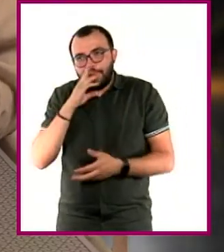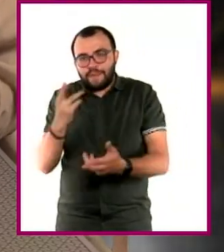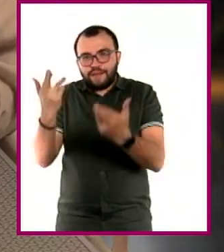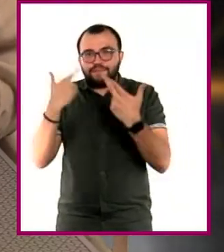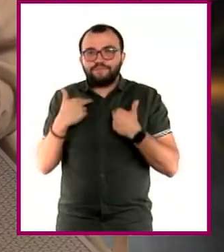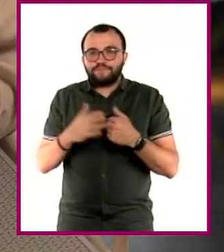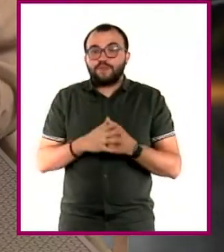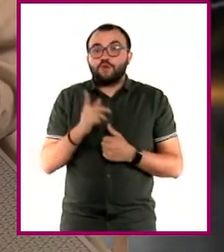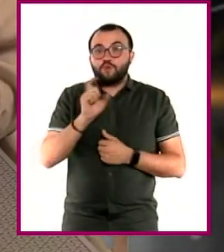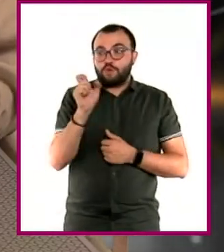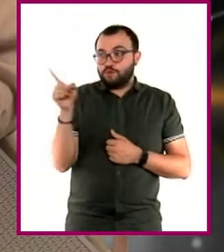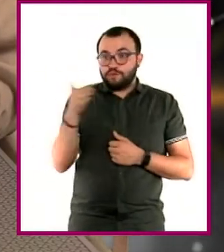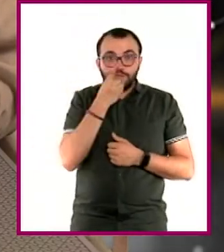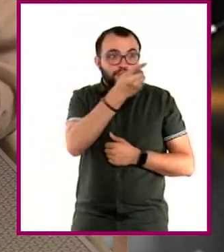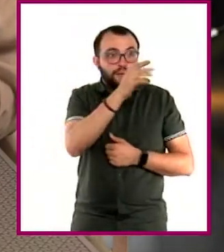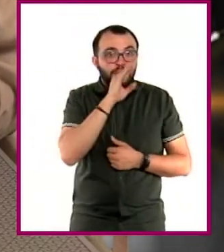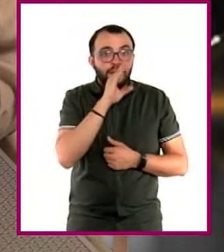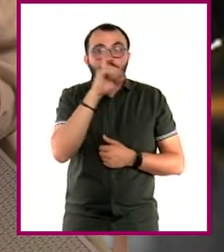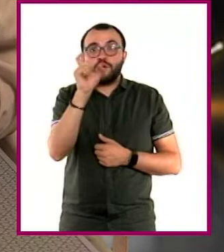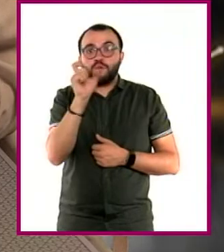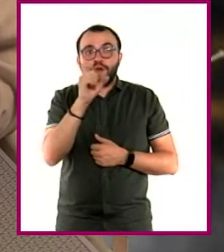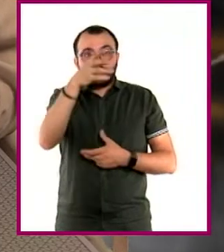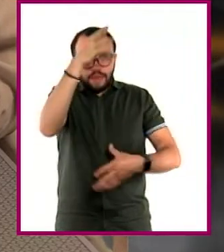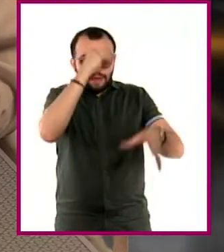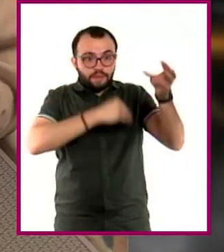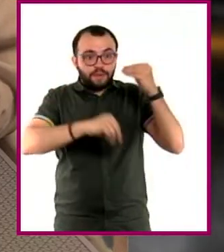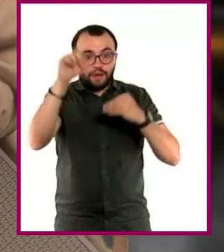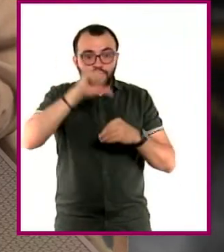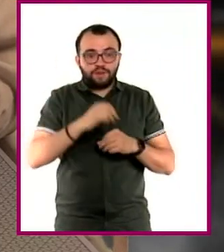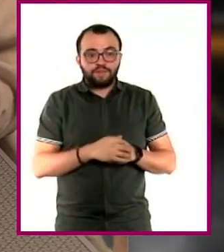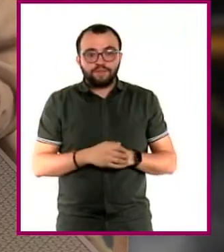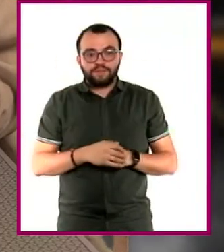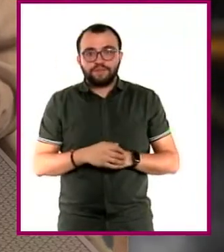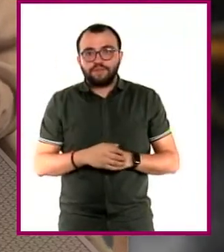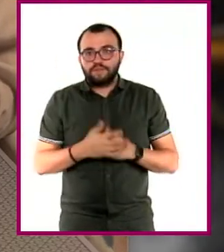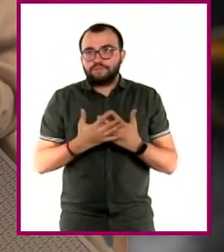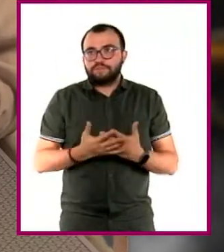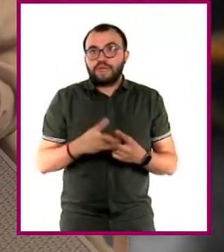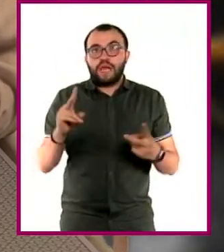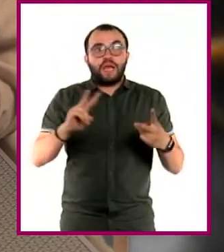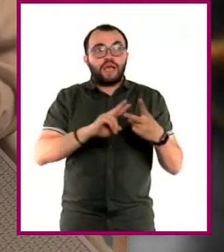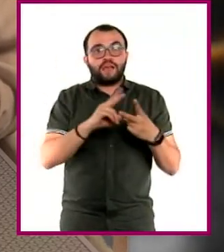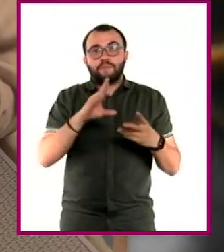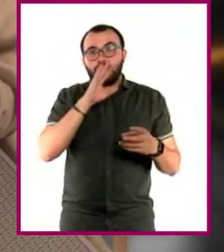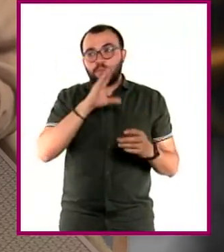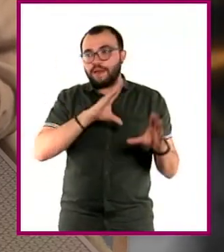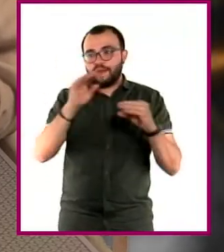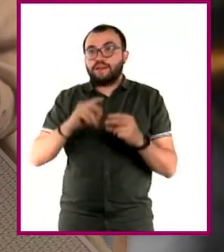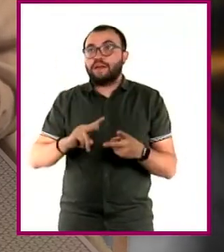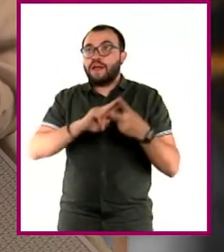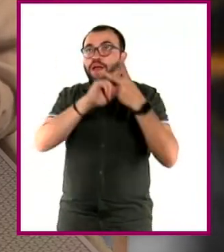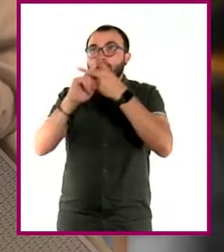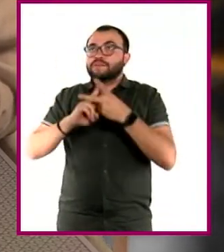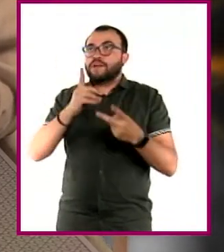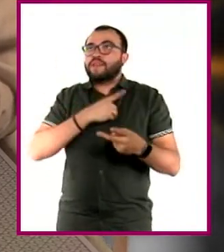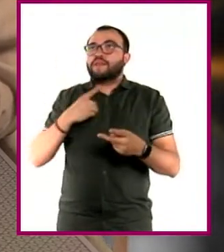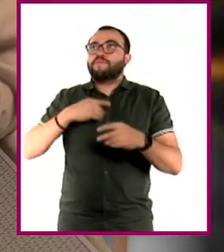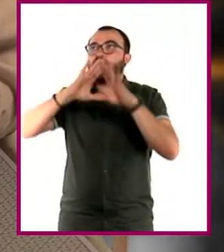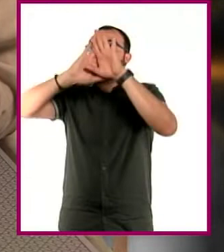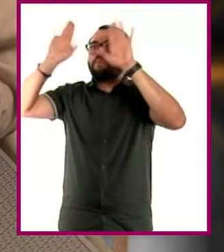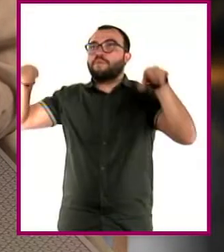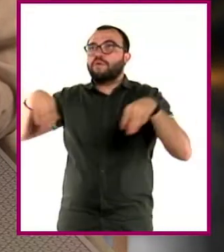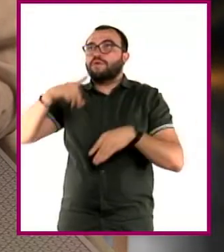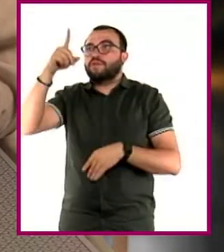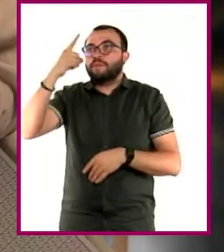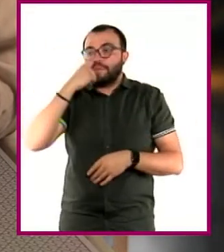que aprendimos hoy, te va a regañar diciendo: estrellas tuvieron que morir para que tuvieras esa pulsera de plata y ve cómo la traes